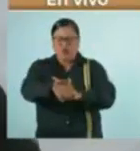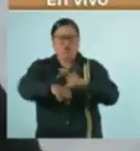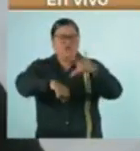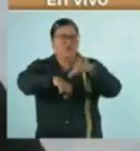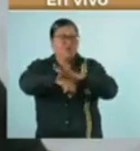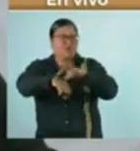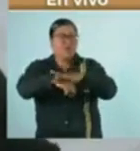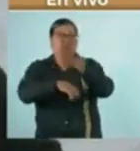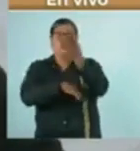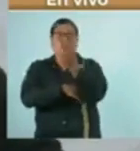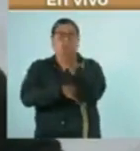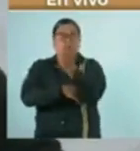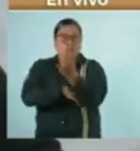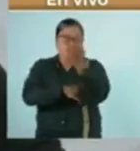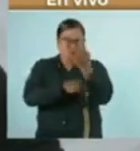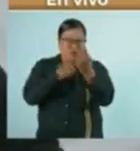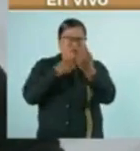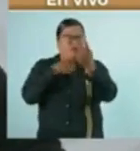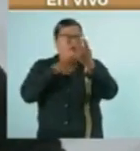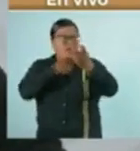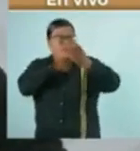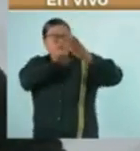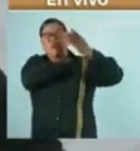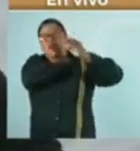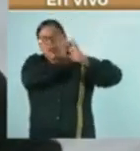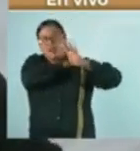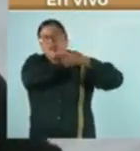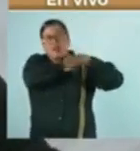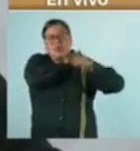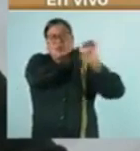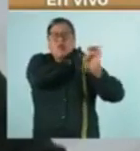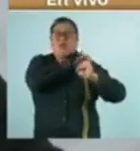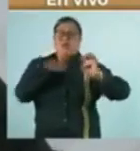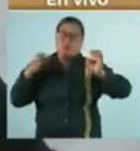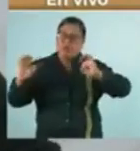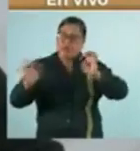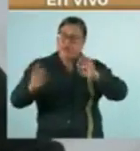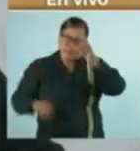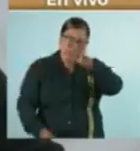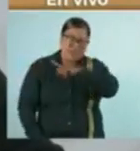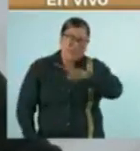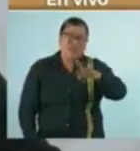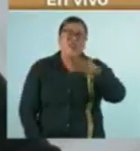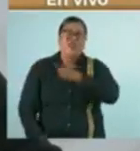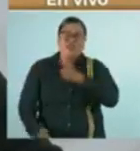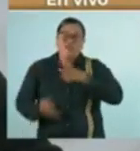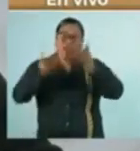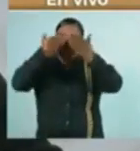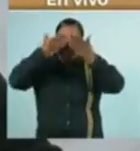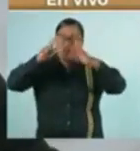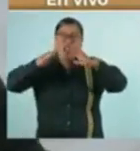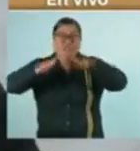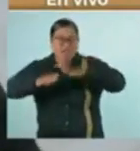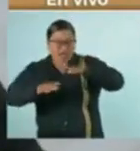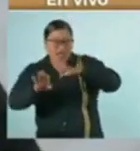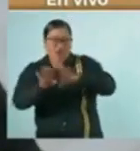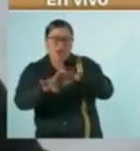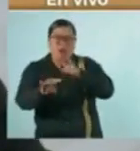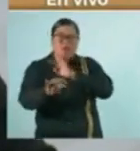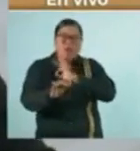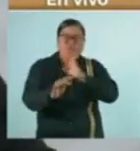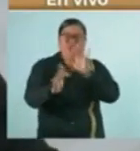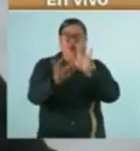del 911, que es el número de emergencias para que ellos y ellas conozcan que existen canales y que